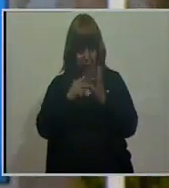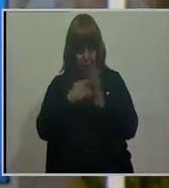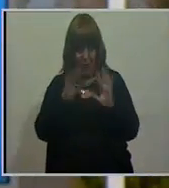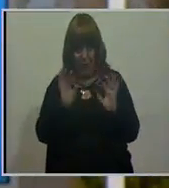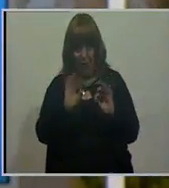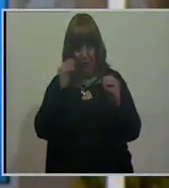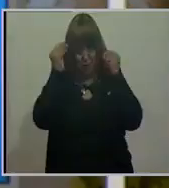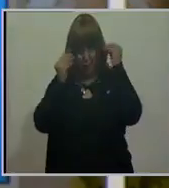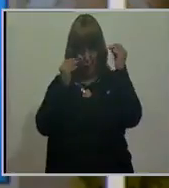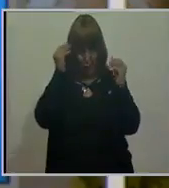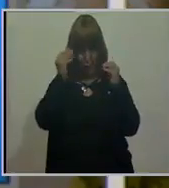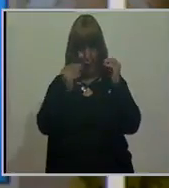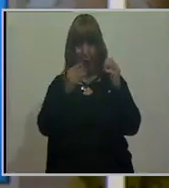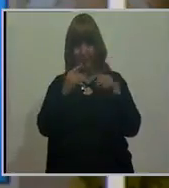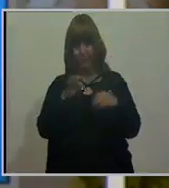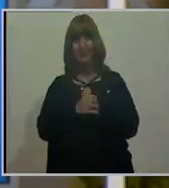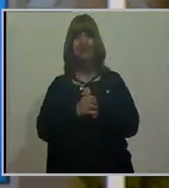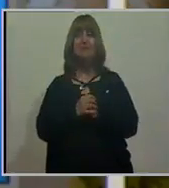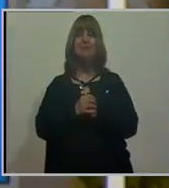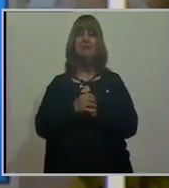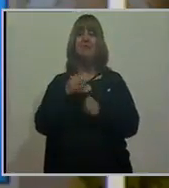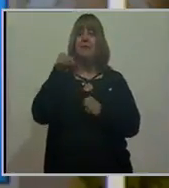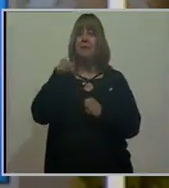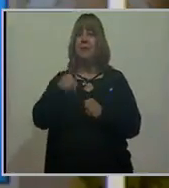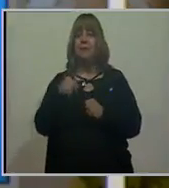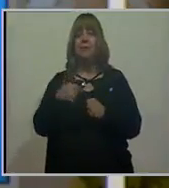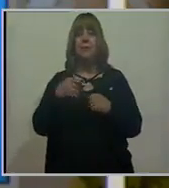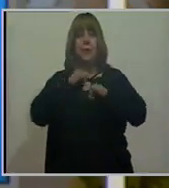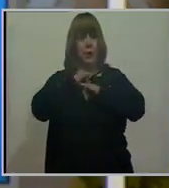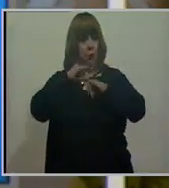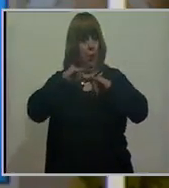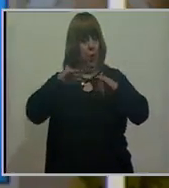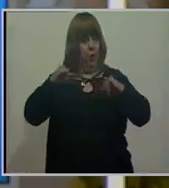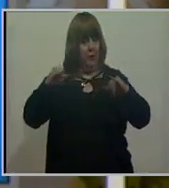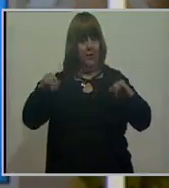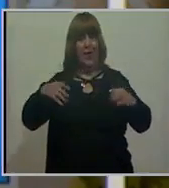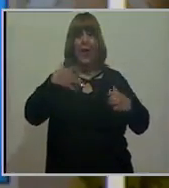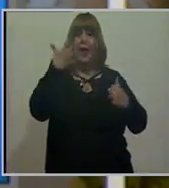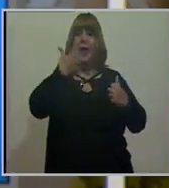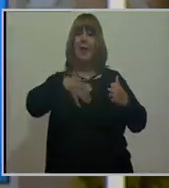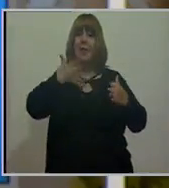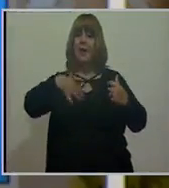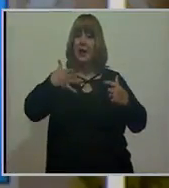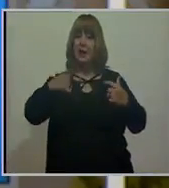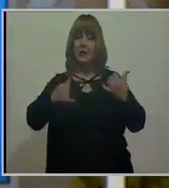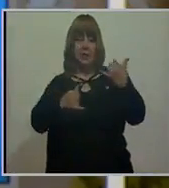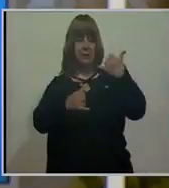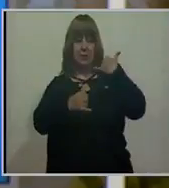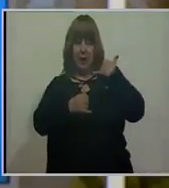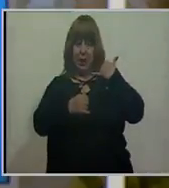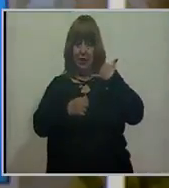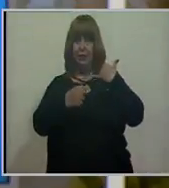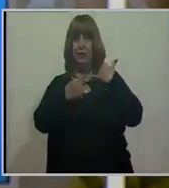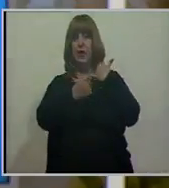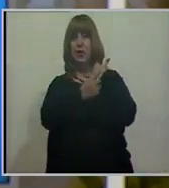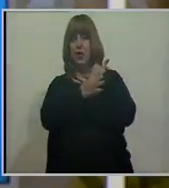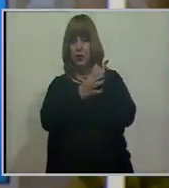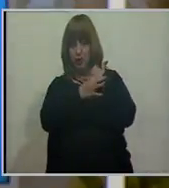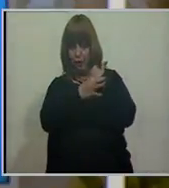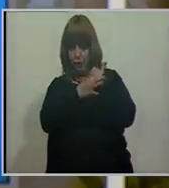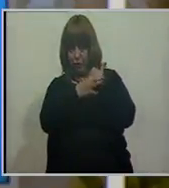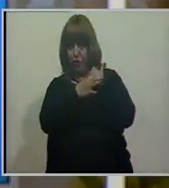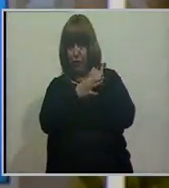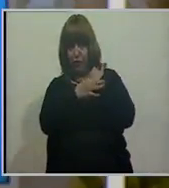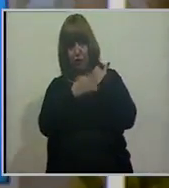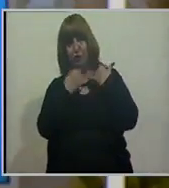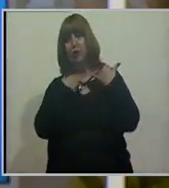8:27, todo lo que necesita tu familia te lo da Emergencias. Médicos a domicilio, turnos con especialistas en pocos días, cartillas médicas, odontología y doctor en línea, que es la primera empresa